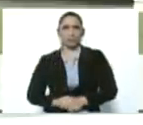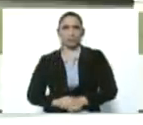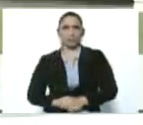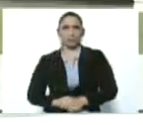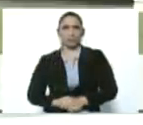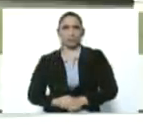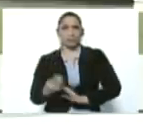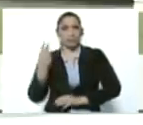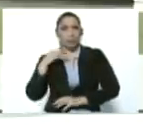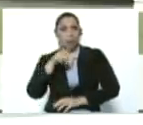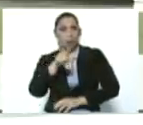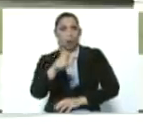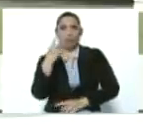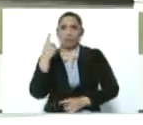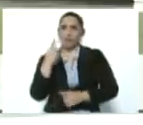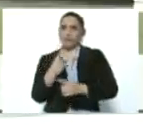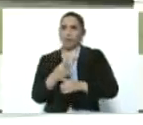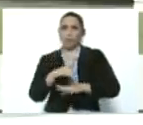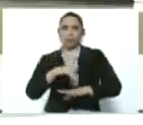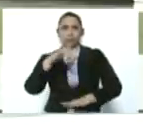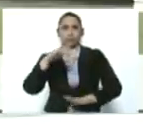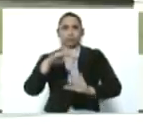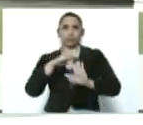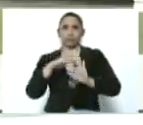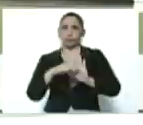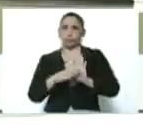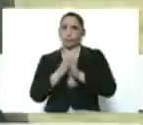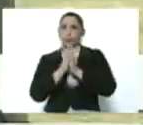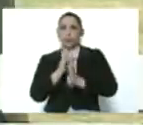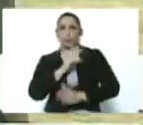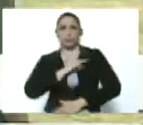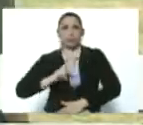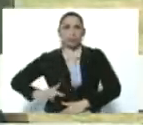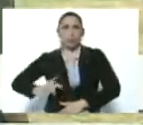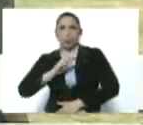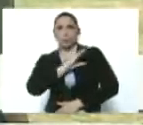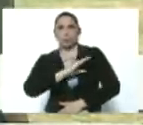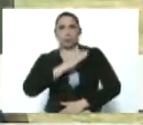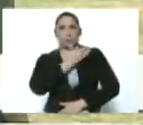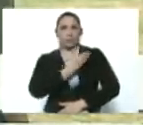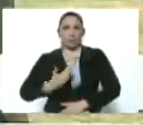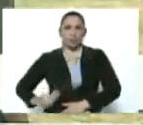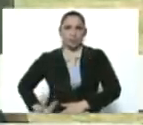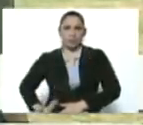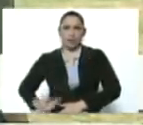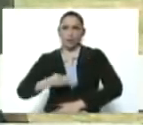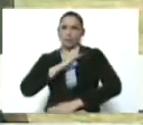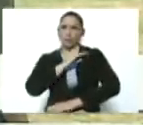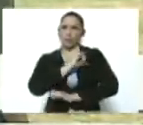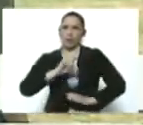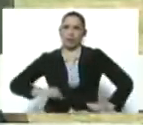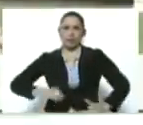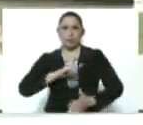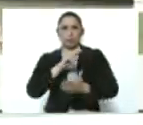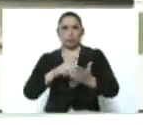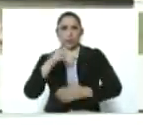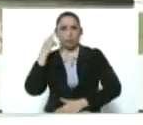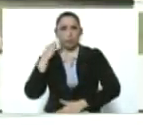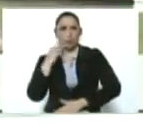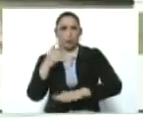por eso tenemos que extremar las medidas señora vicepresidenta comisión presidencial fuerza armada nacional bolivariana